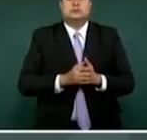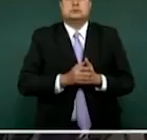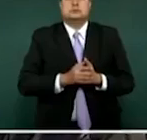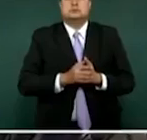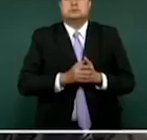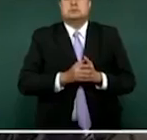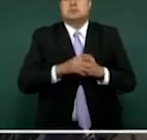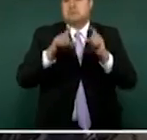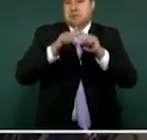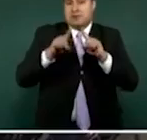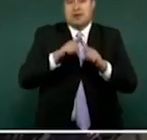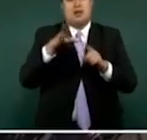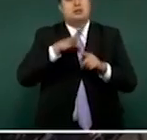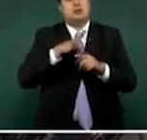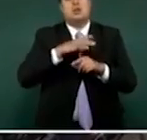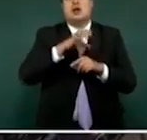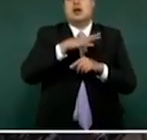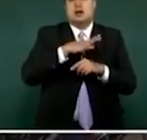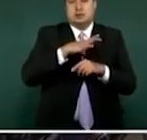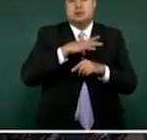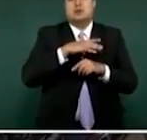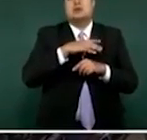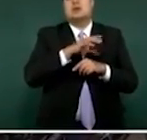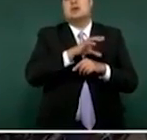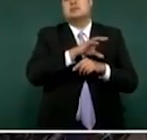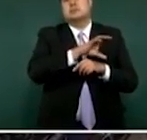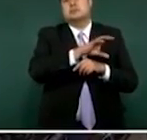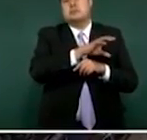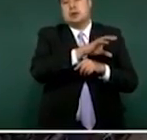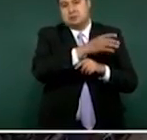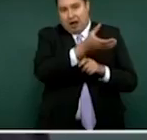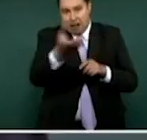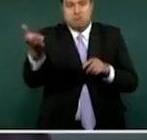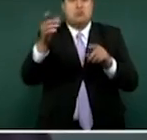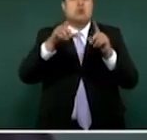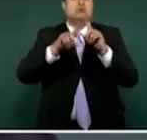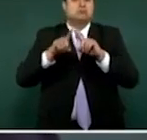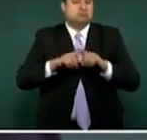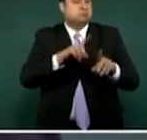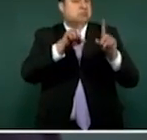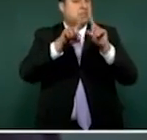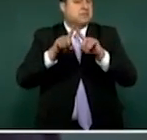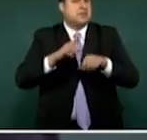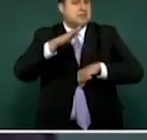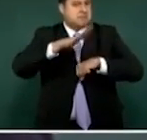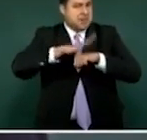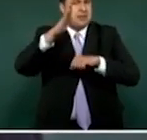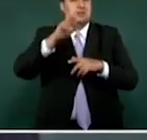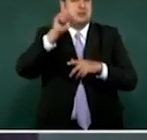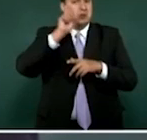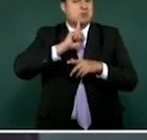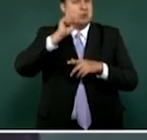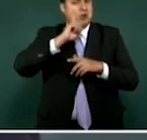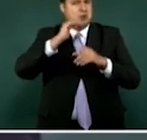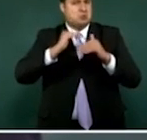que tienen que ver con el campo, el Sembrando Vida, ya el porcentaje de mujeres está creciendo